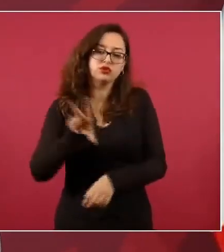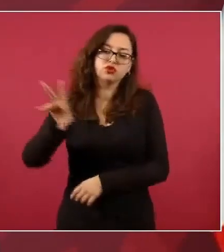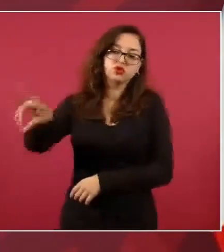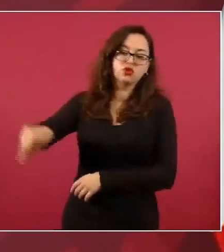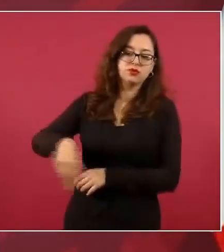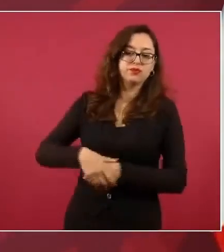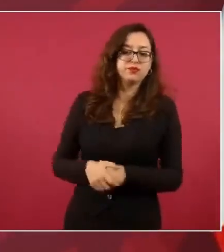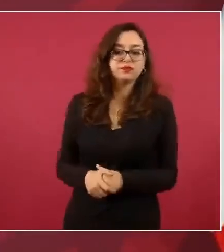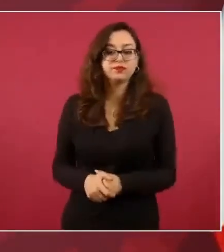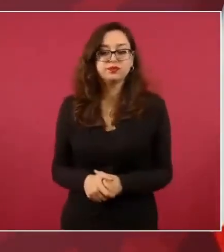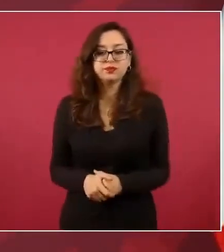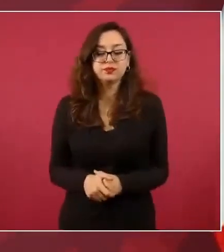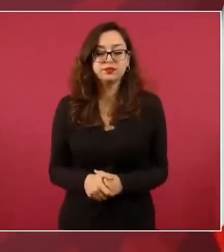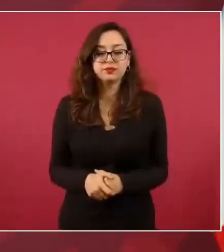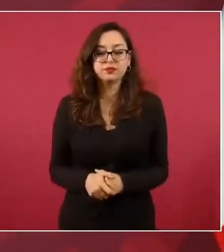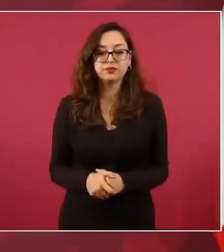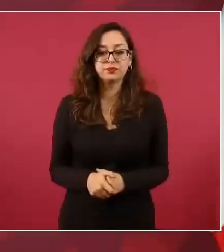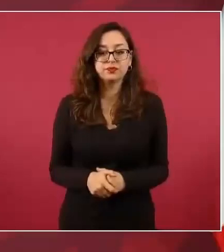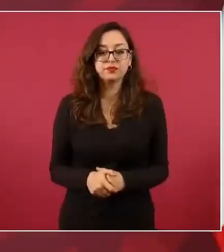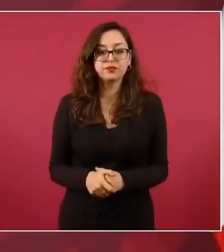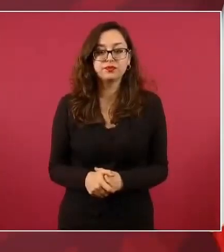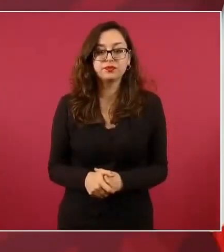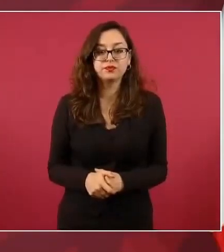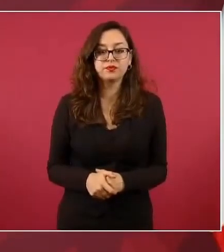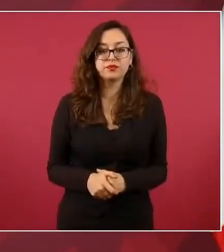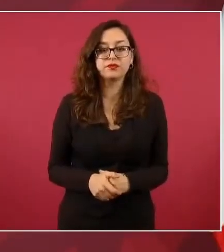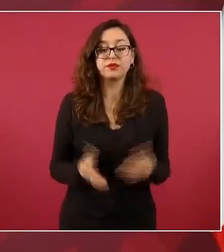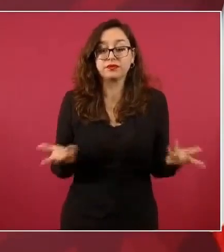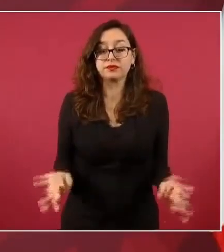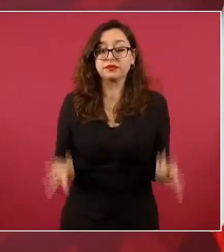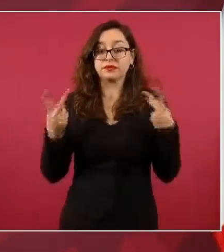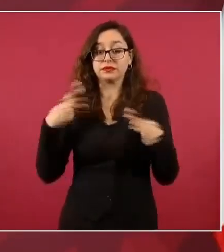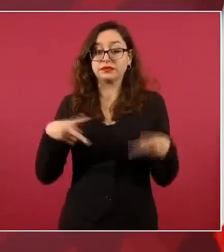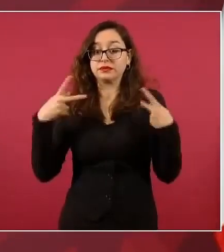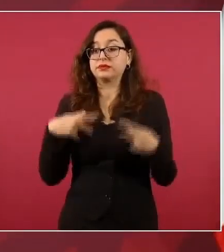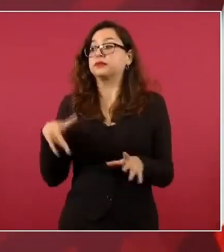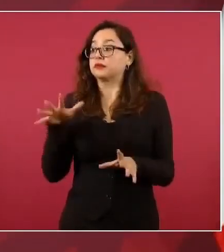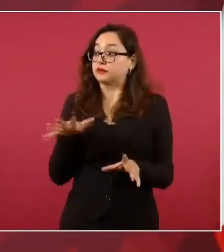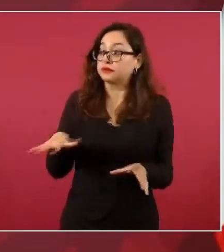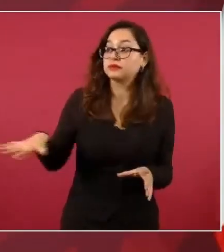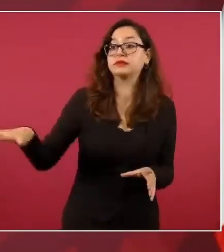que no pueda el pueblo